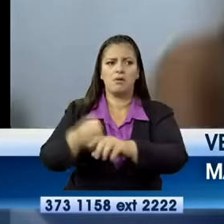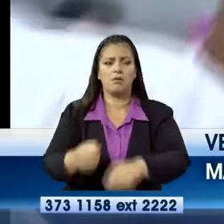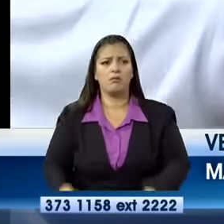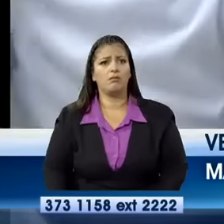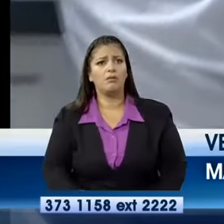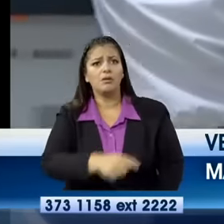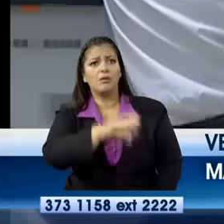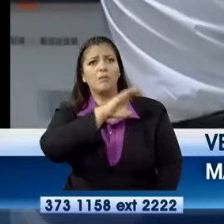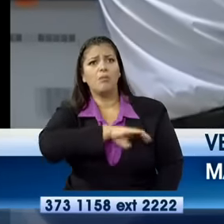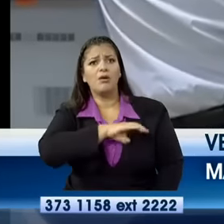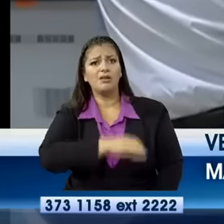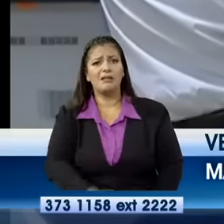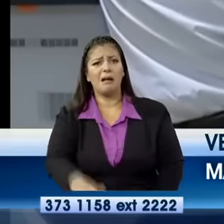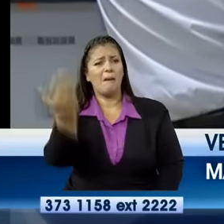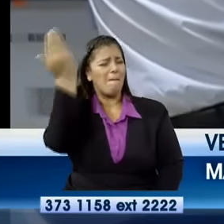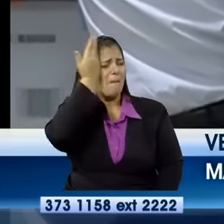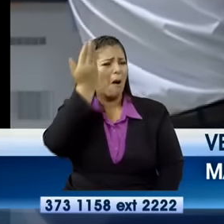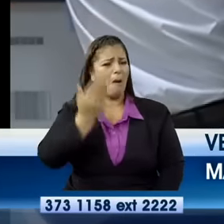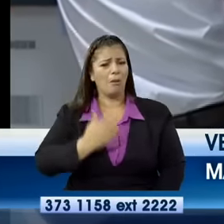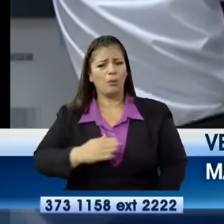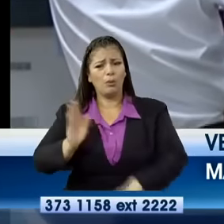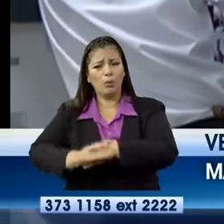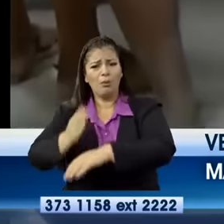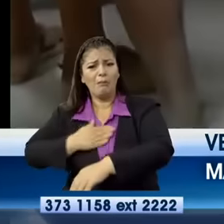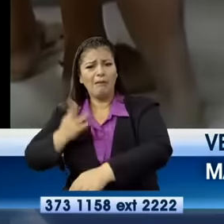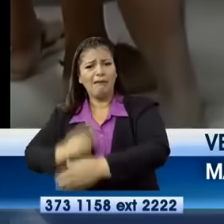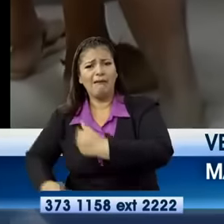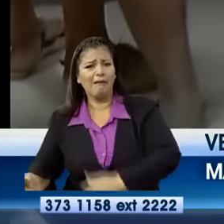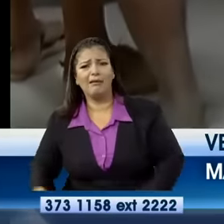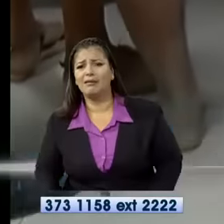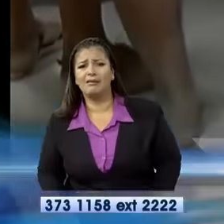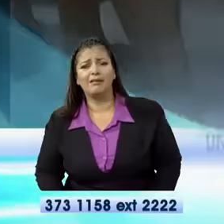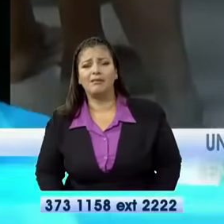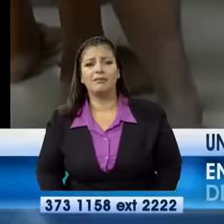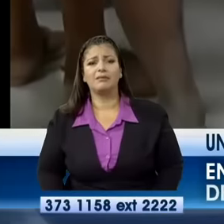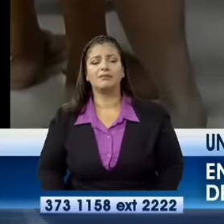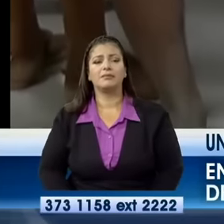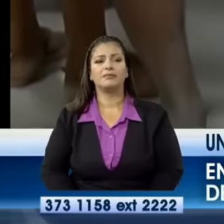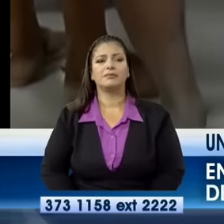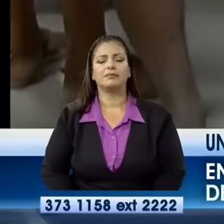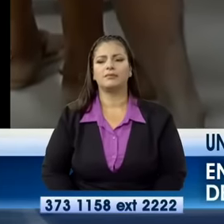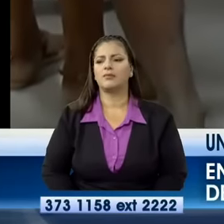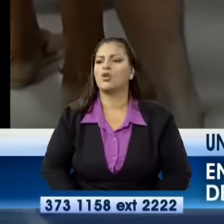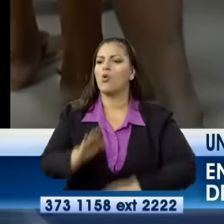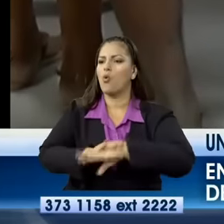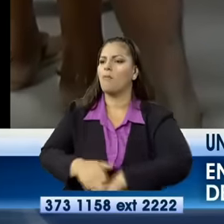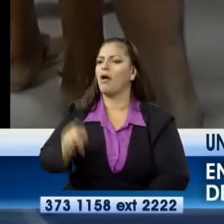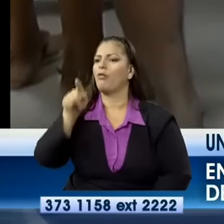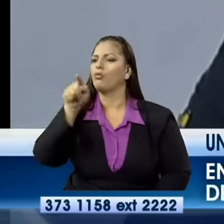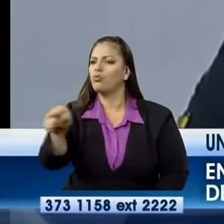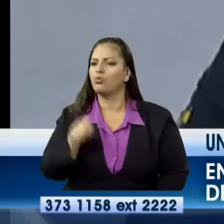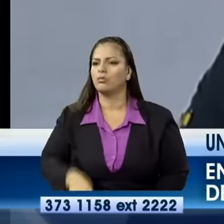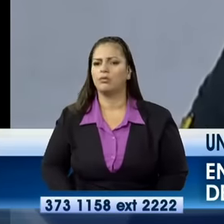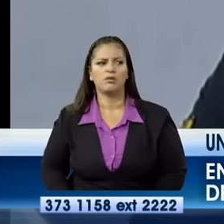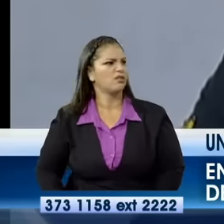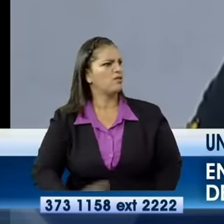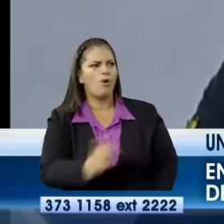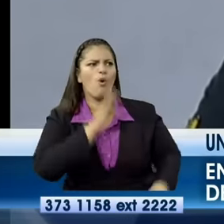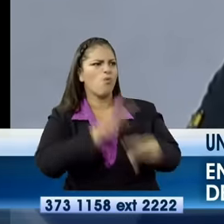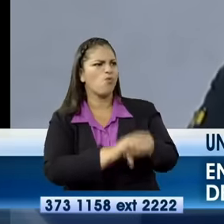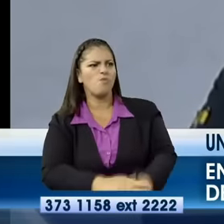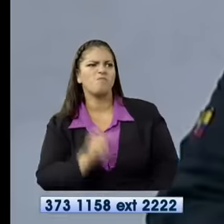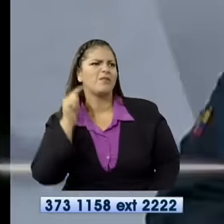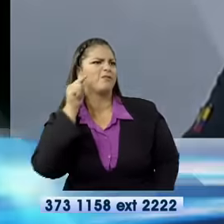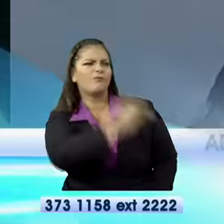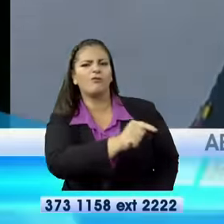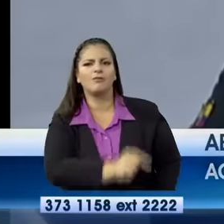y fue poral fillando se acusan de manera este directa unos a otros haber sido autores de agresiones físicas